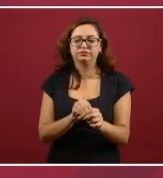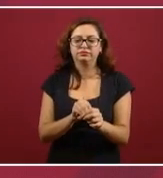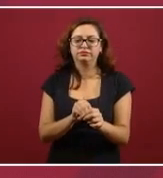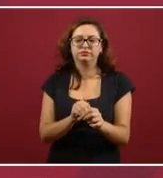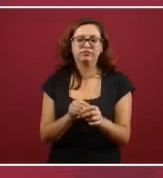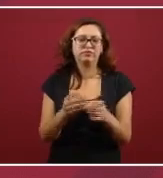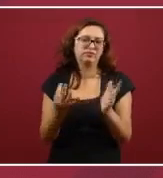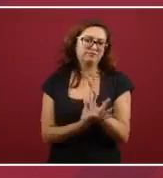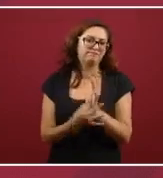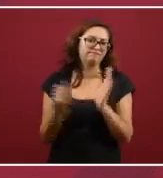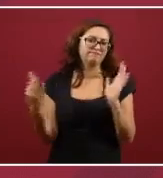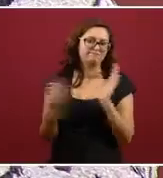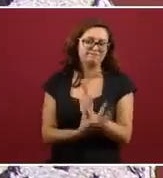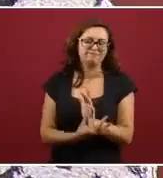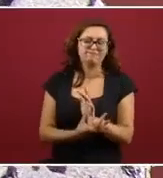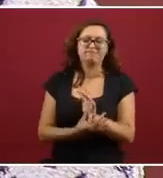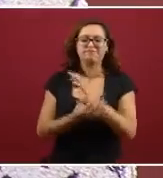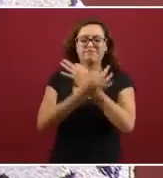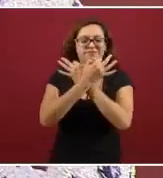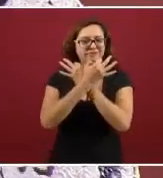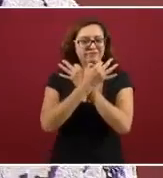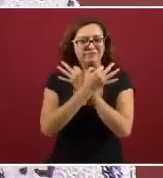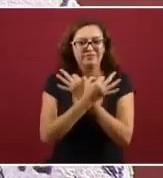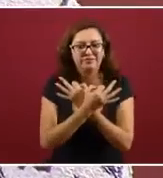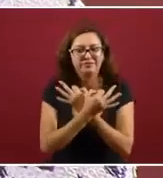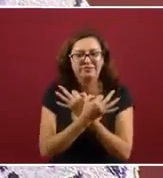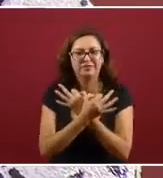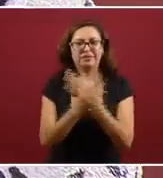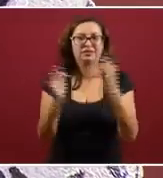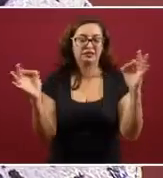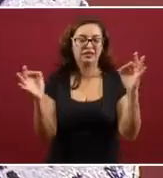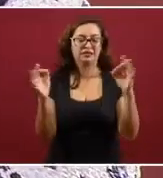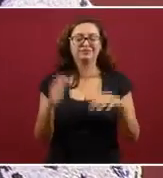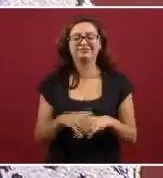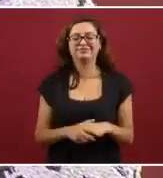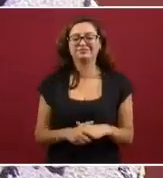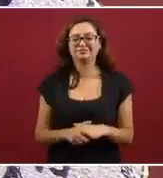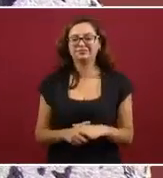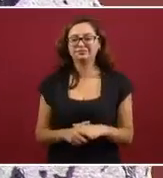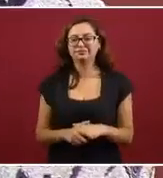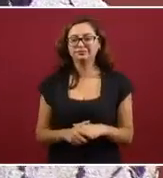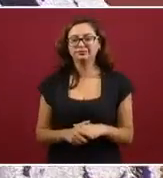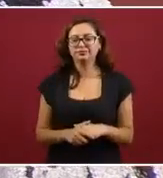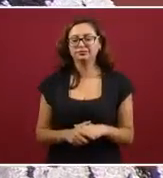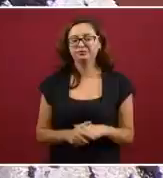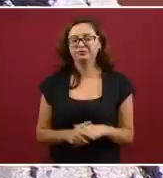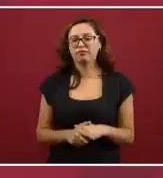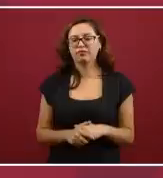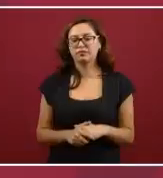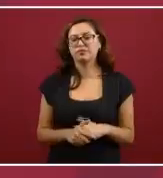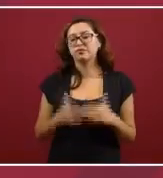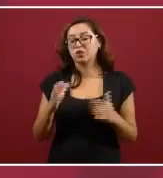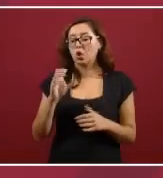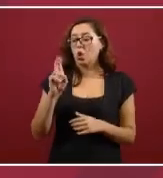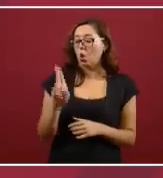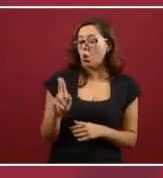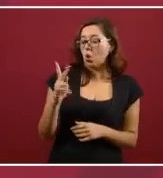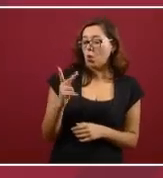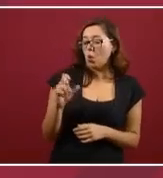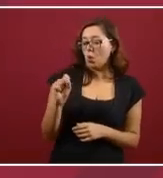y se da a conocer. Coincidentemente ese día, por recomendación del trabajo de la UPSI, yo